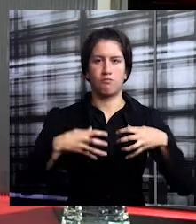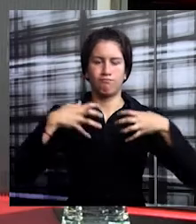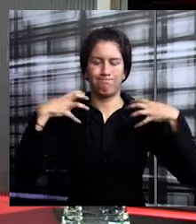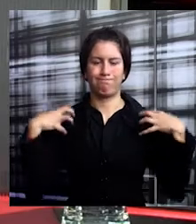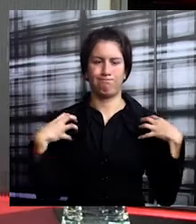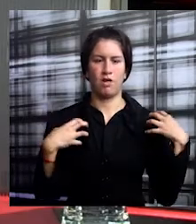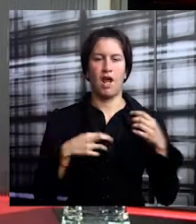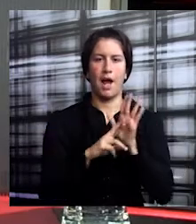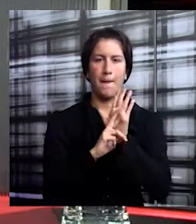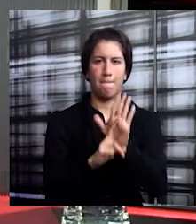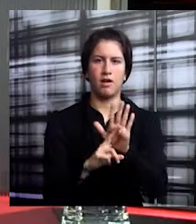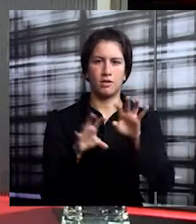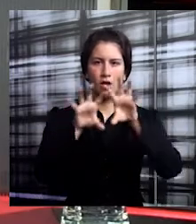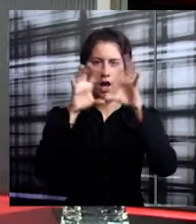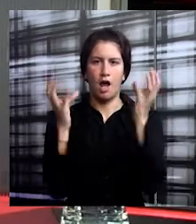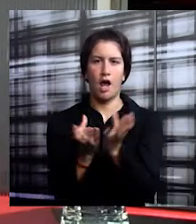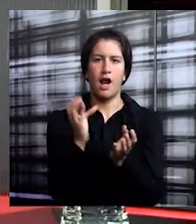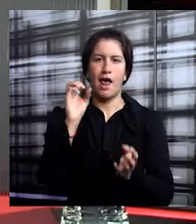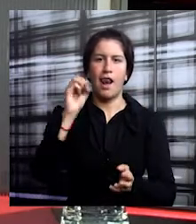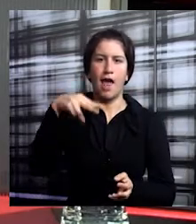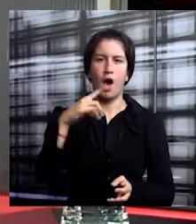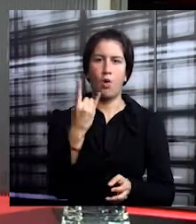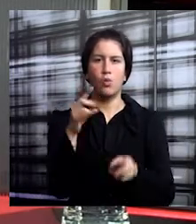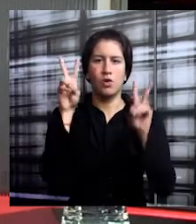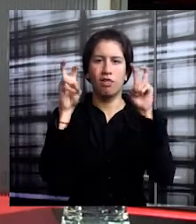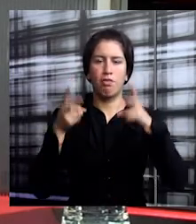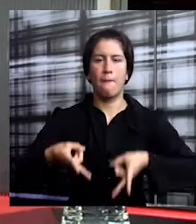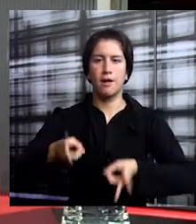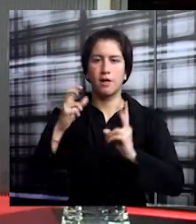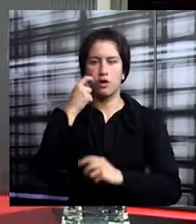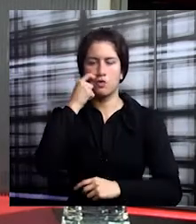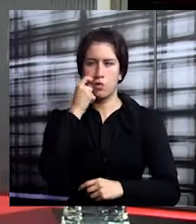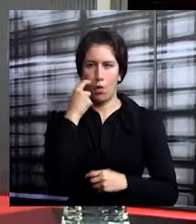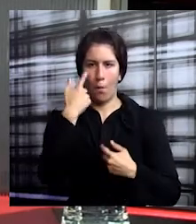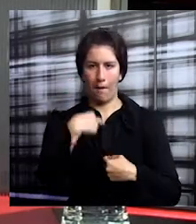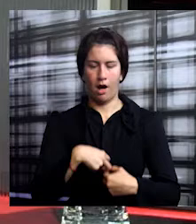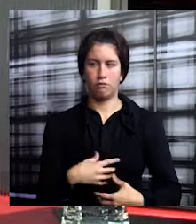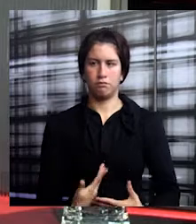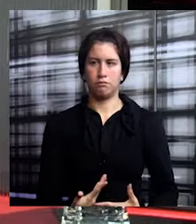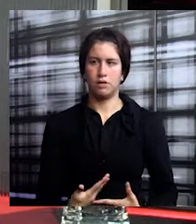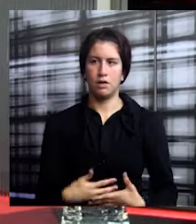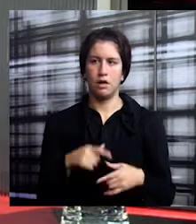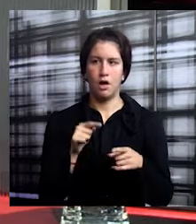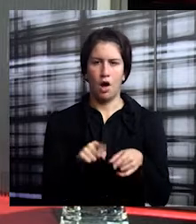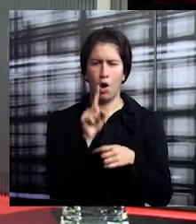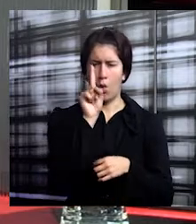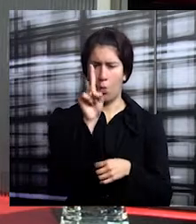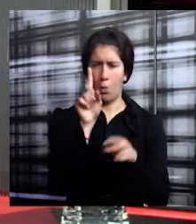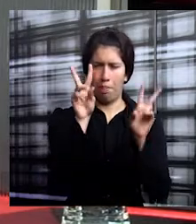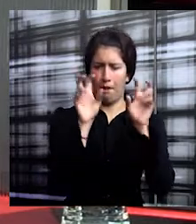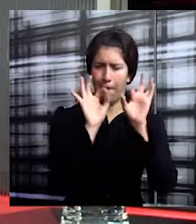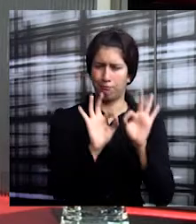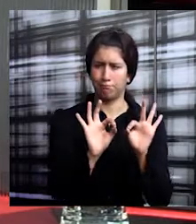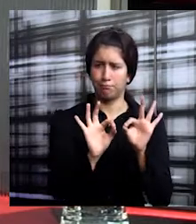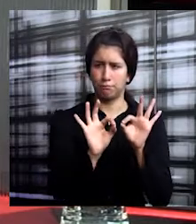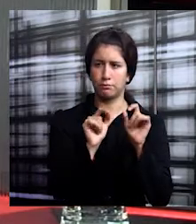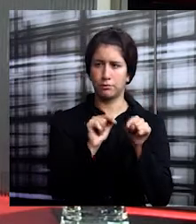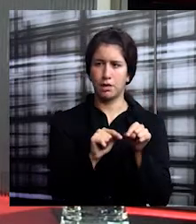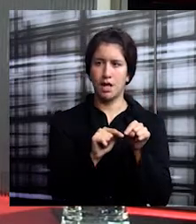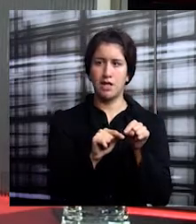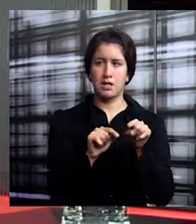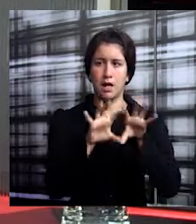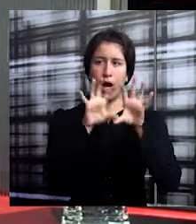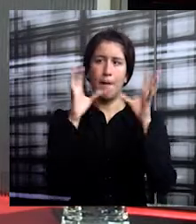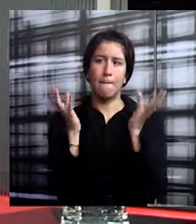de Naciones Unidas para los temas de derechos humanos, y todos han constatado un tema que es muy relevante por esto, que a pesar de todo,